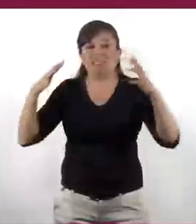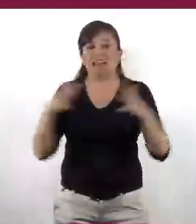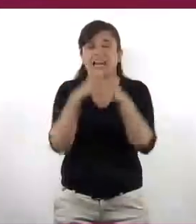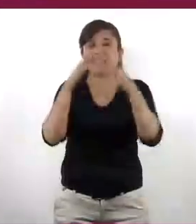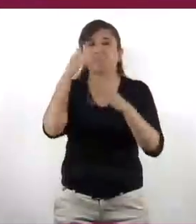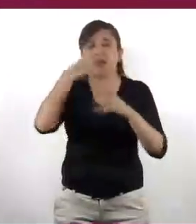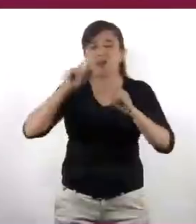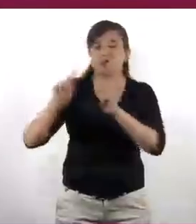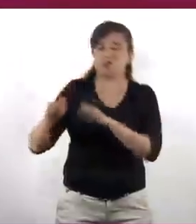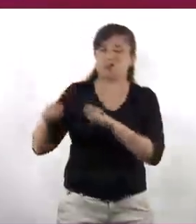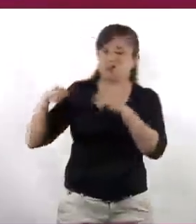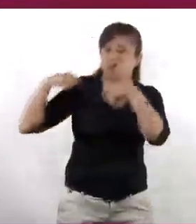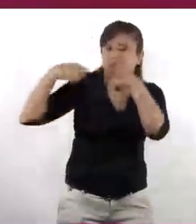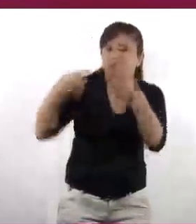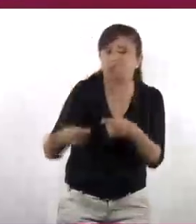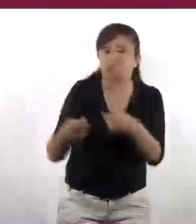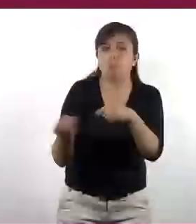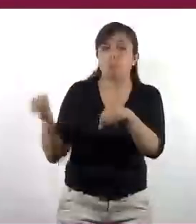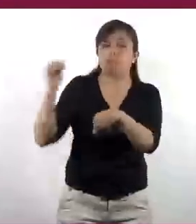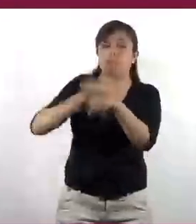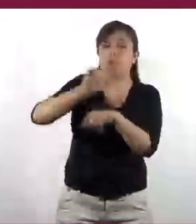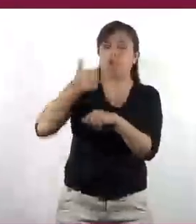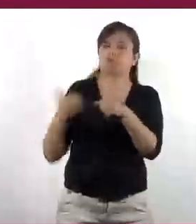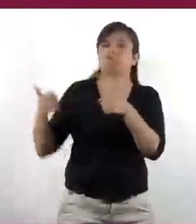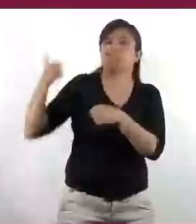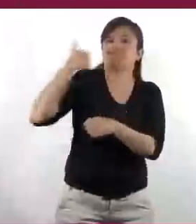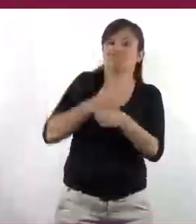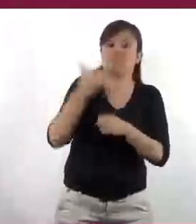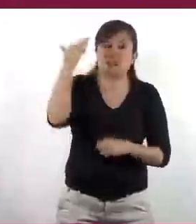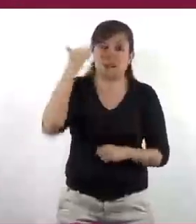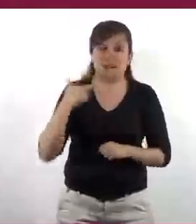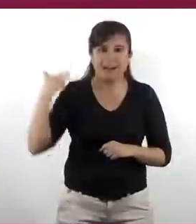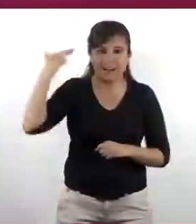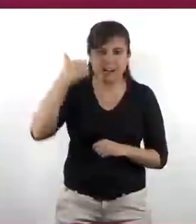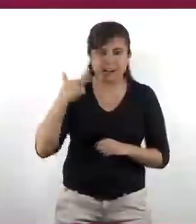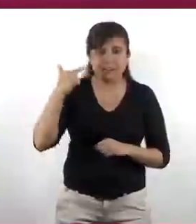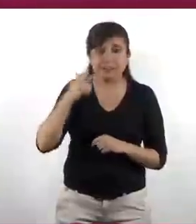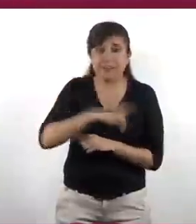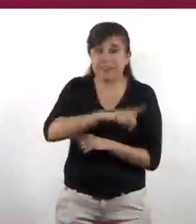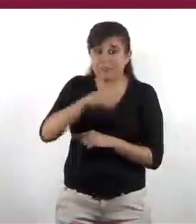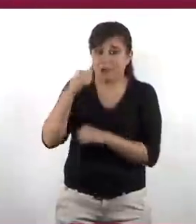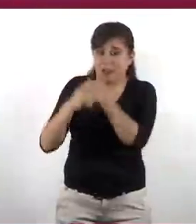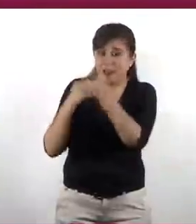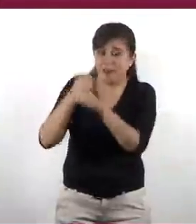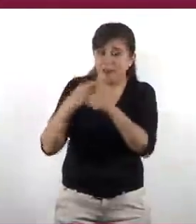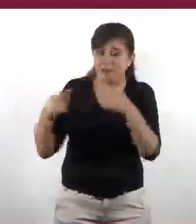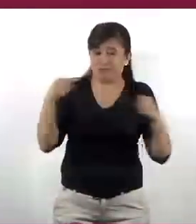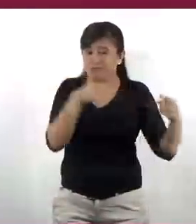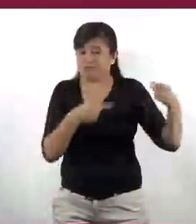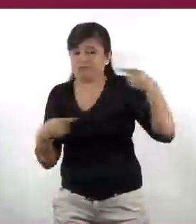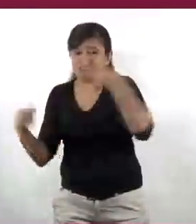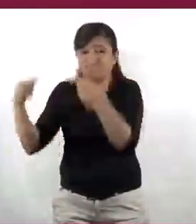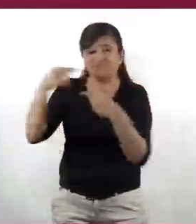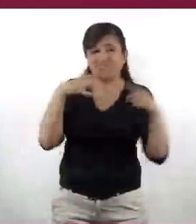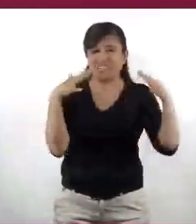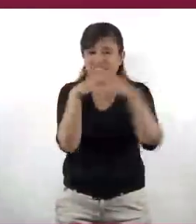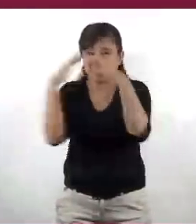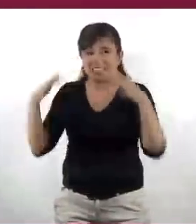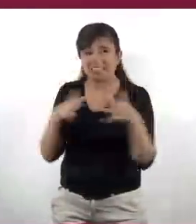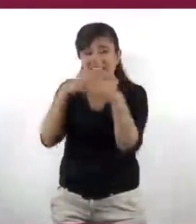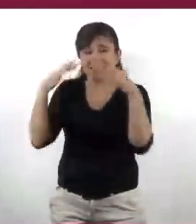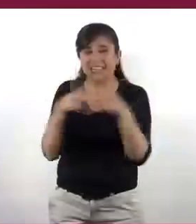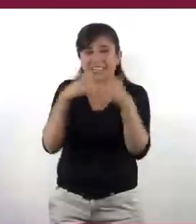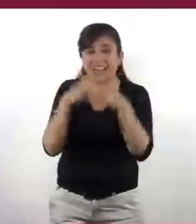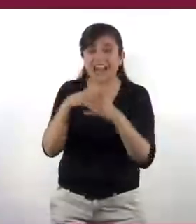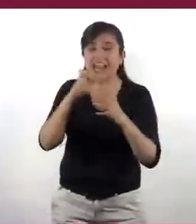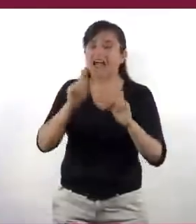Sucesión, con el fin de imponer a otro rey. Finalmente, después de varios años de enfrentamientos, Felipe V fue reconocido